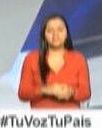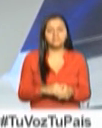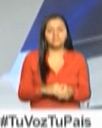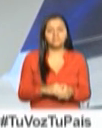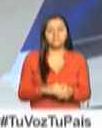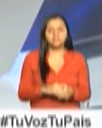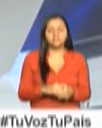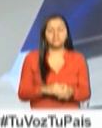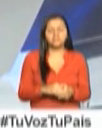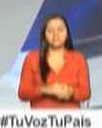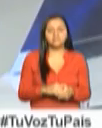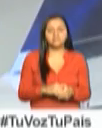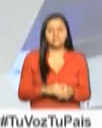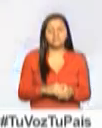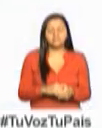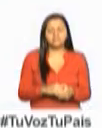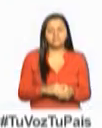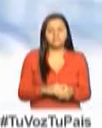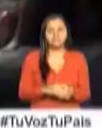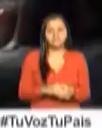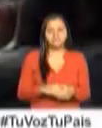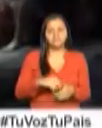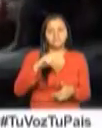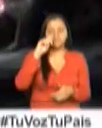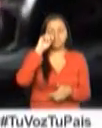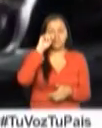madrugada del miércoles.